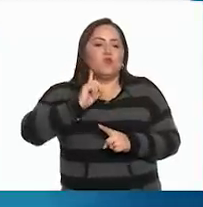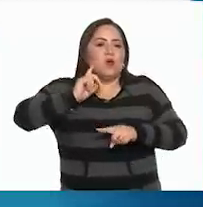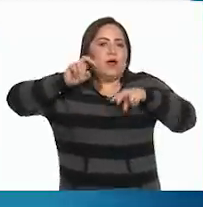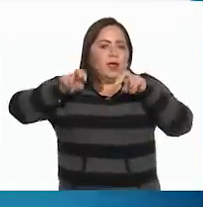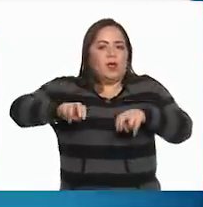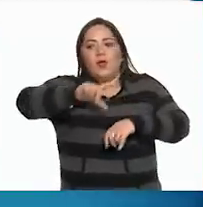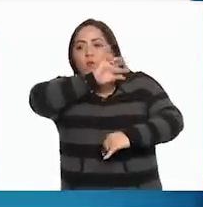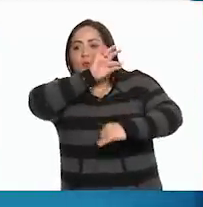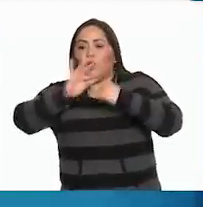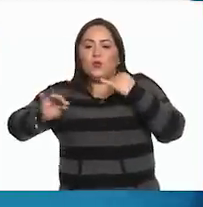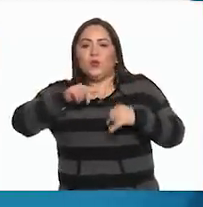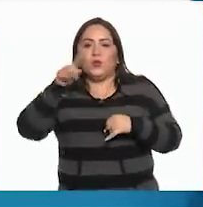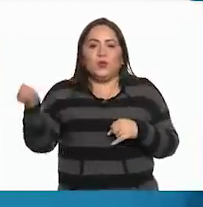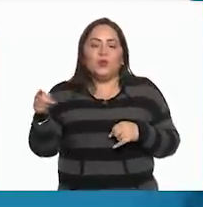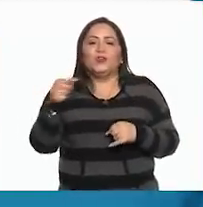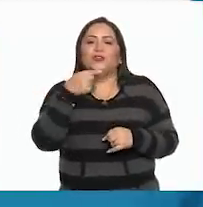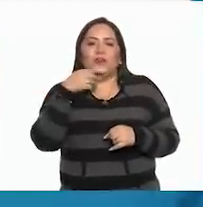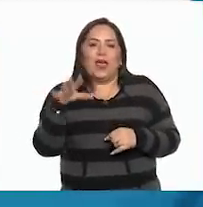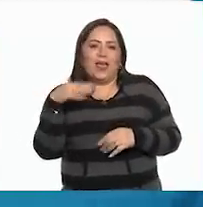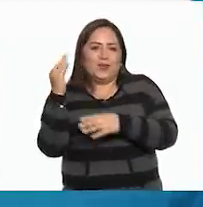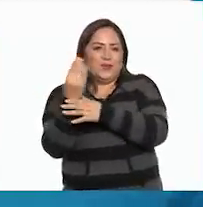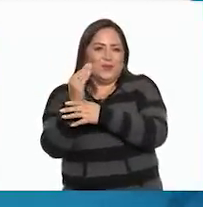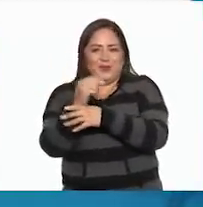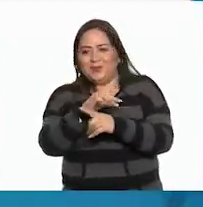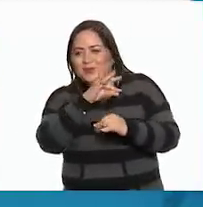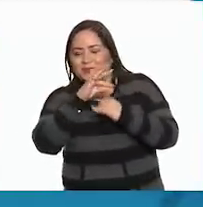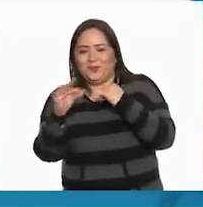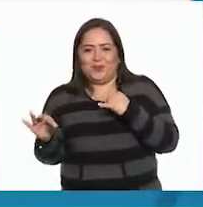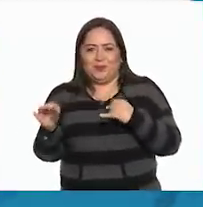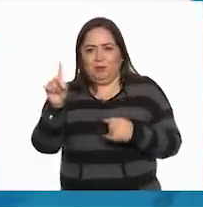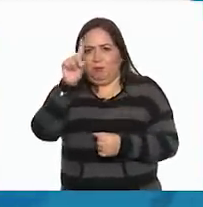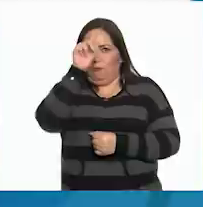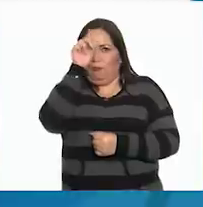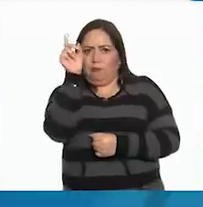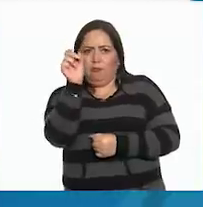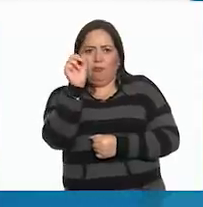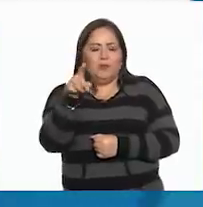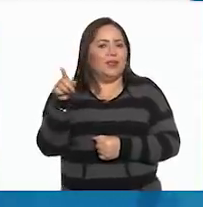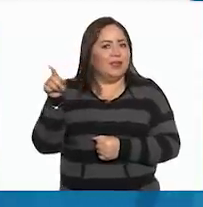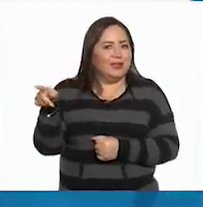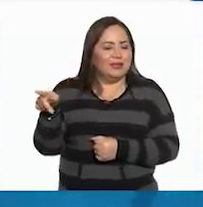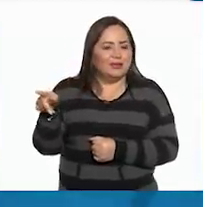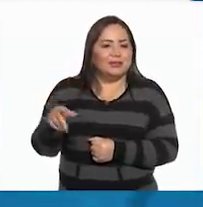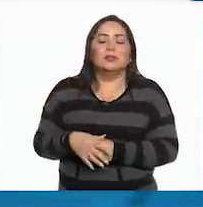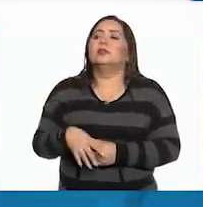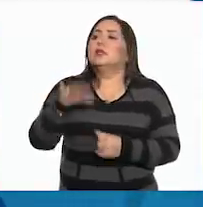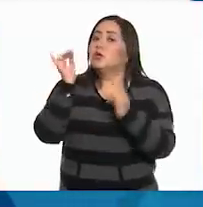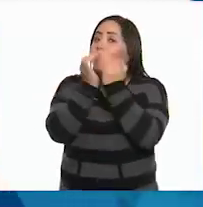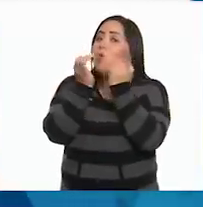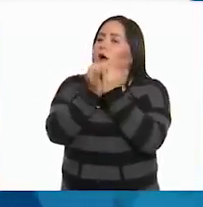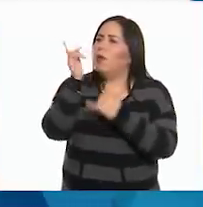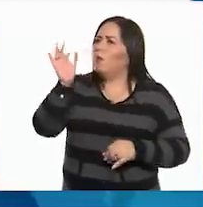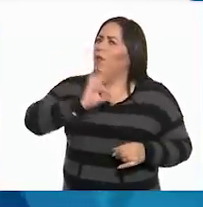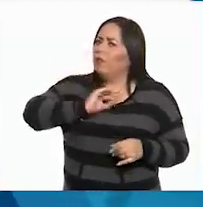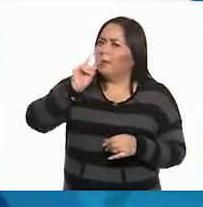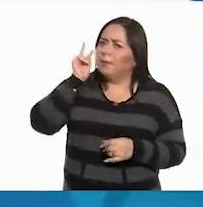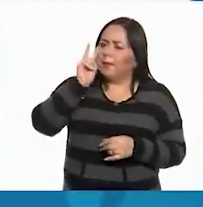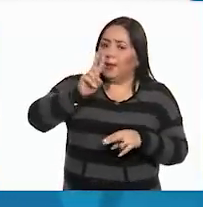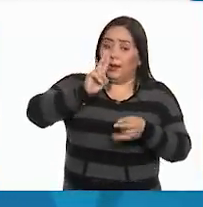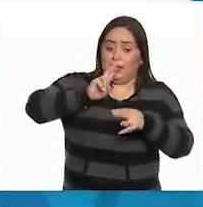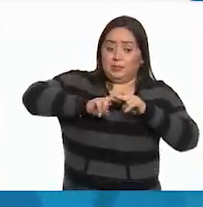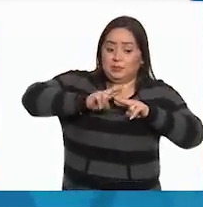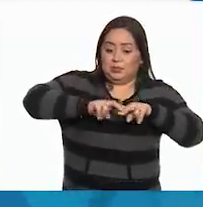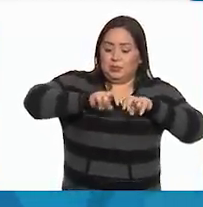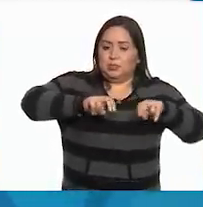fila y hasta el otro extremo vemos a Cupertino con cara de ¿what? También podemos observar que los